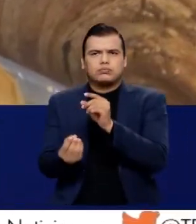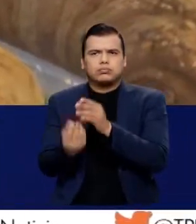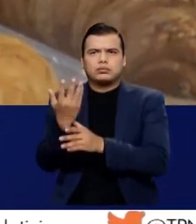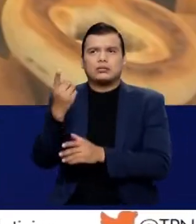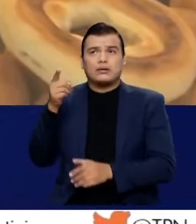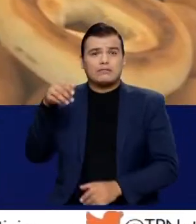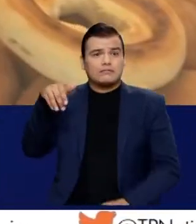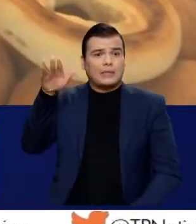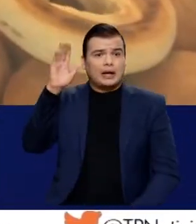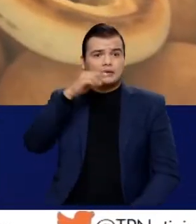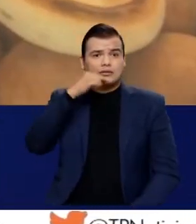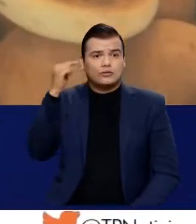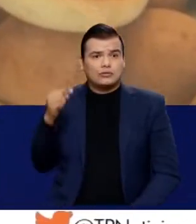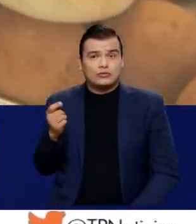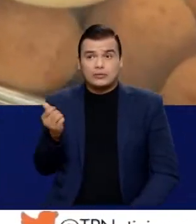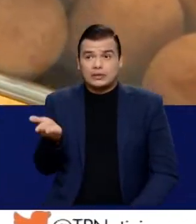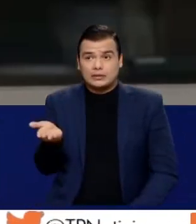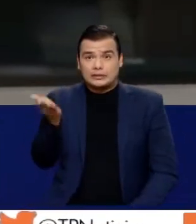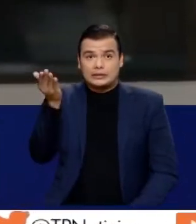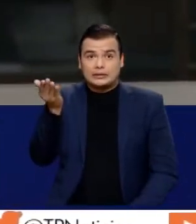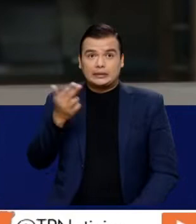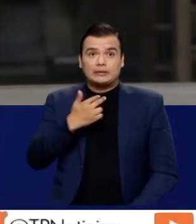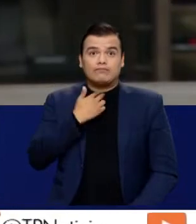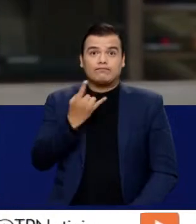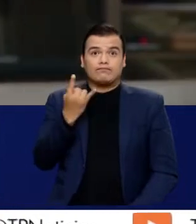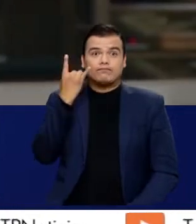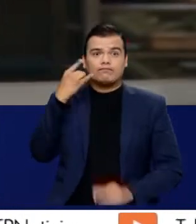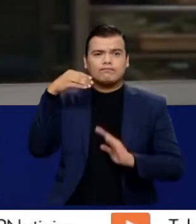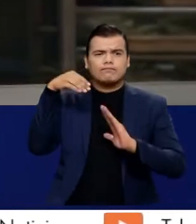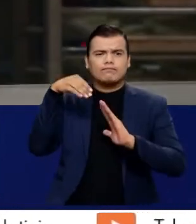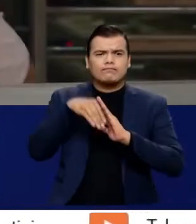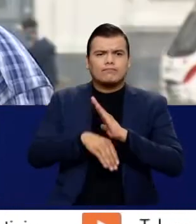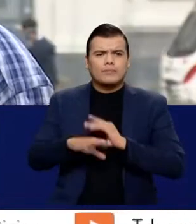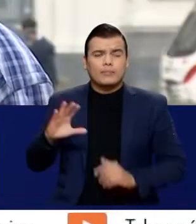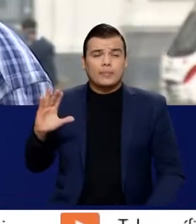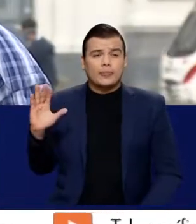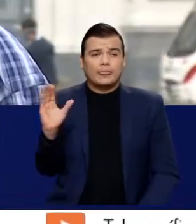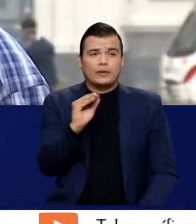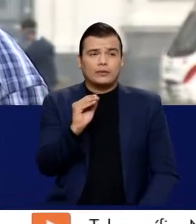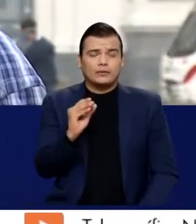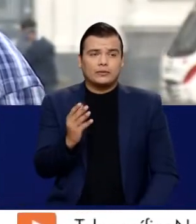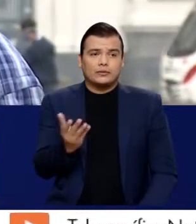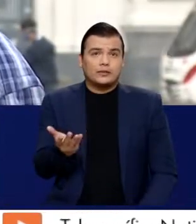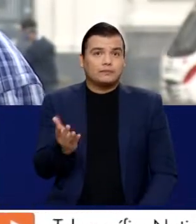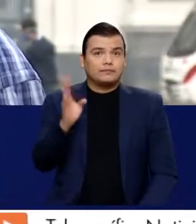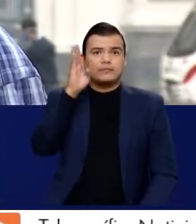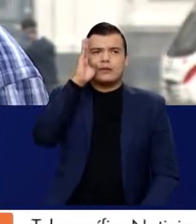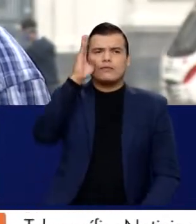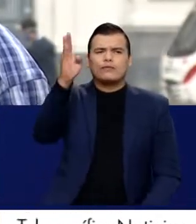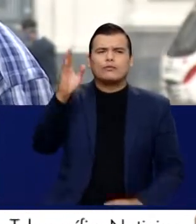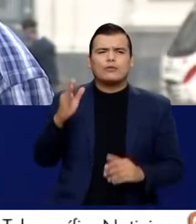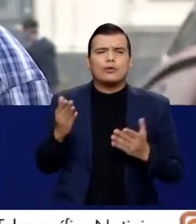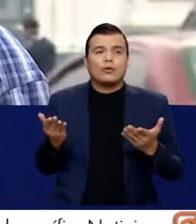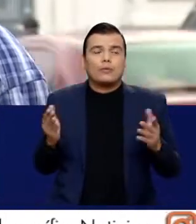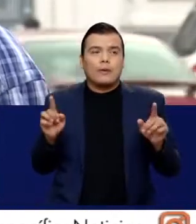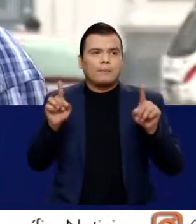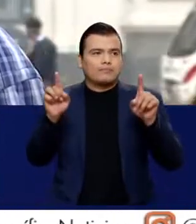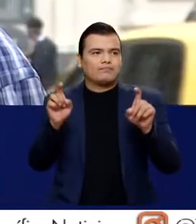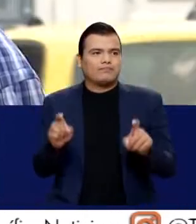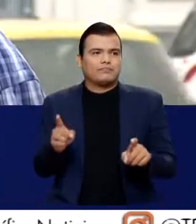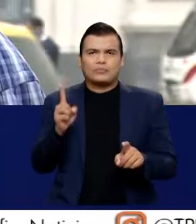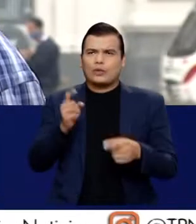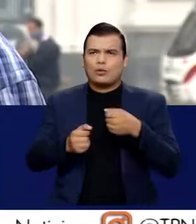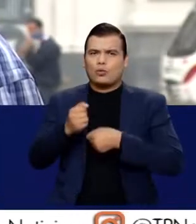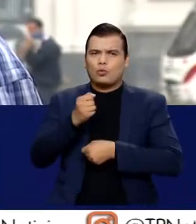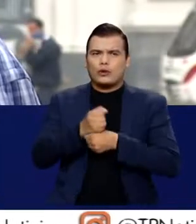incremento inusitado de los costos podría llevarlos a la quiebra entonces de verdad que eso es una incertidumbre este año el año pasado